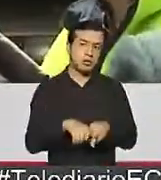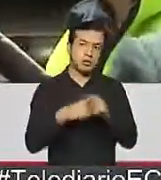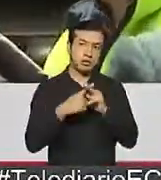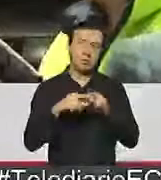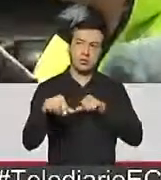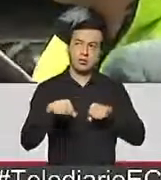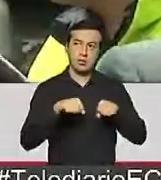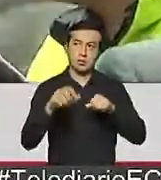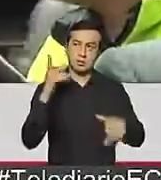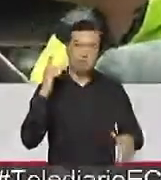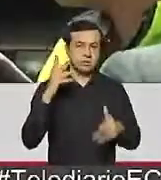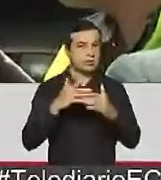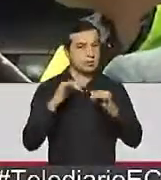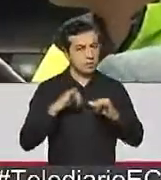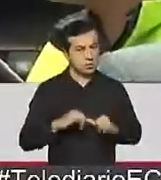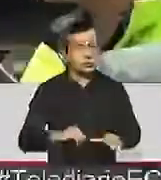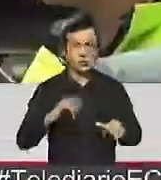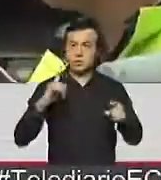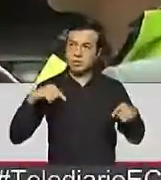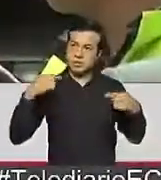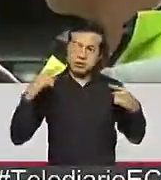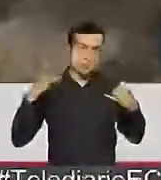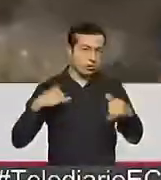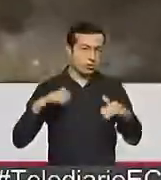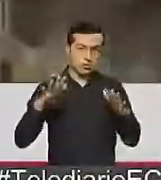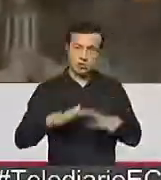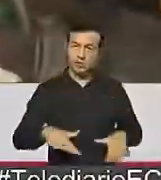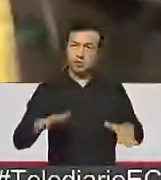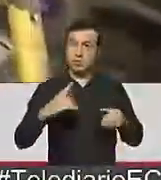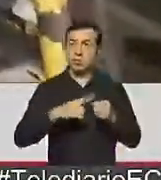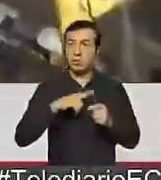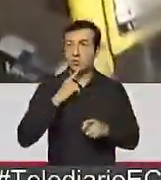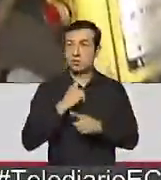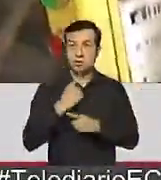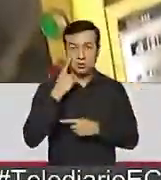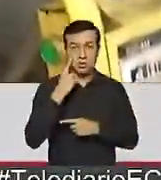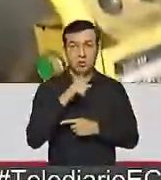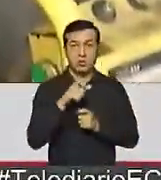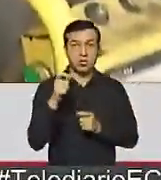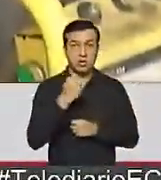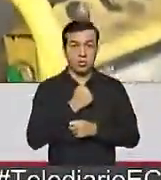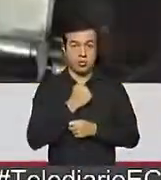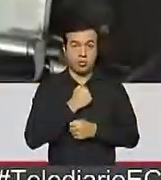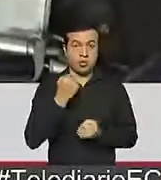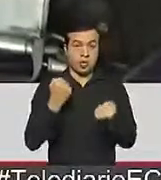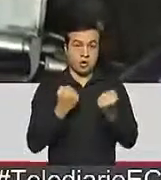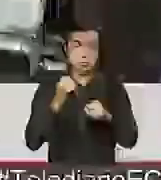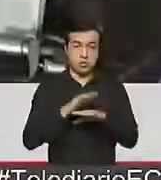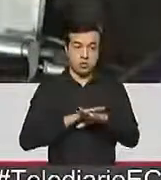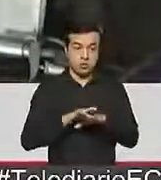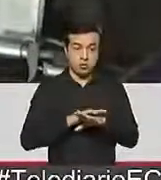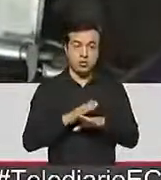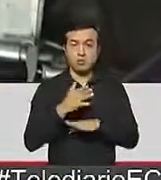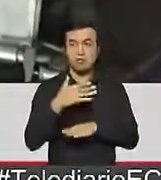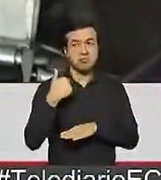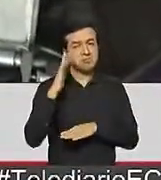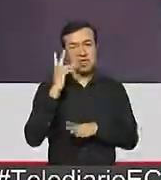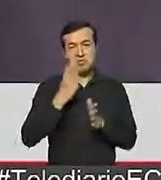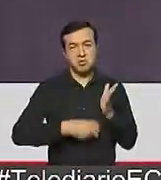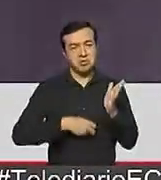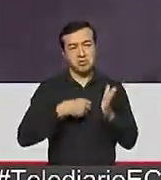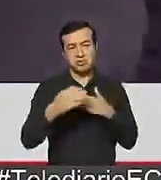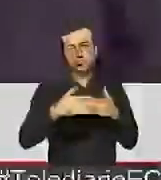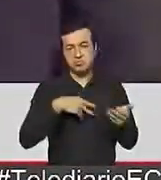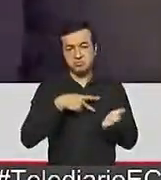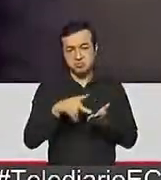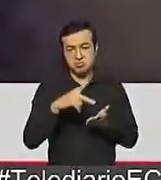nuestra gestión y se los va a hacer a diario en todo Quito. A pesar de ello, los dueños de las lavadoras informales prefieren pagar la multa